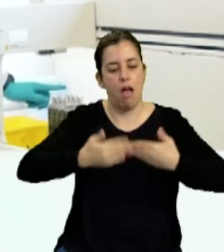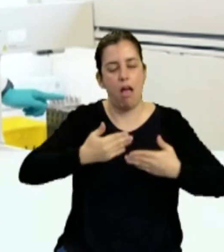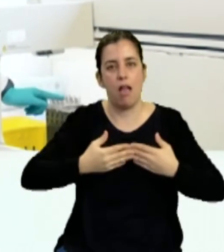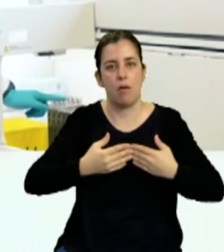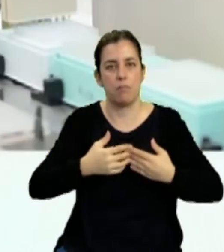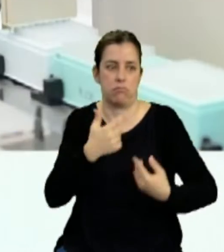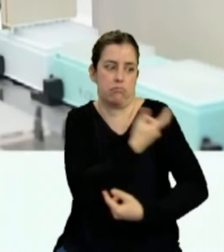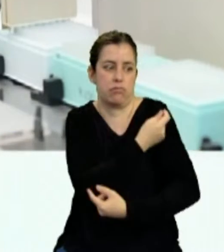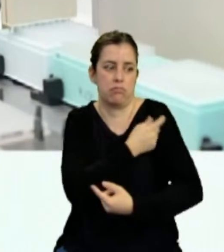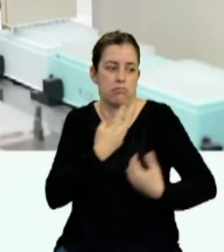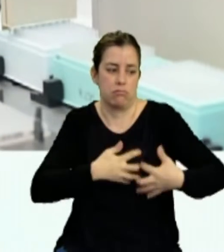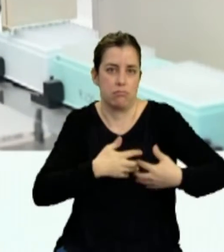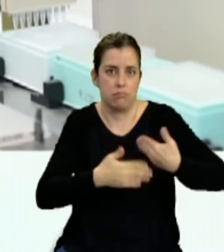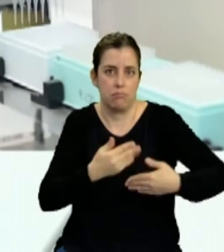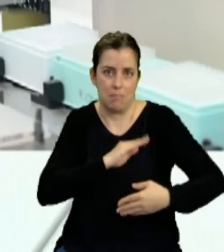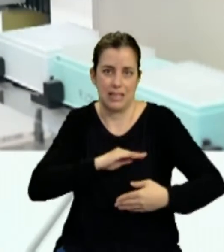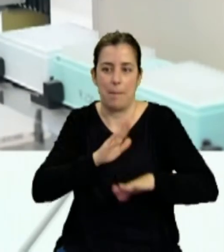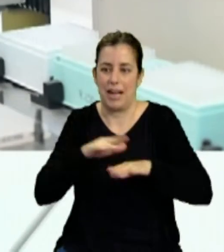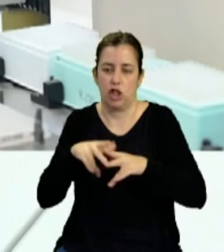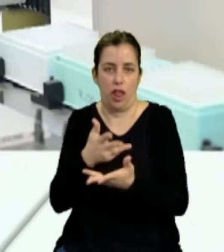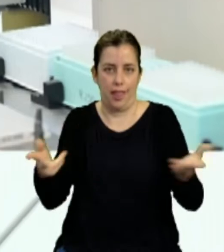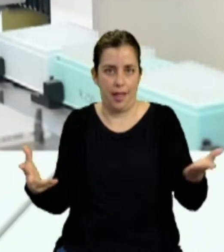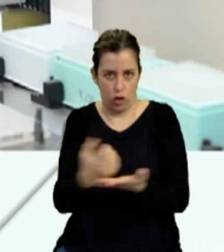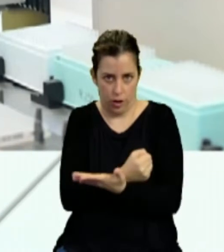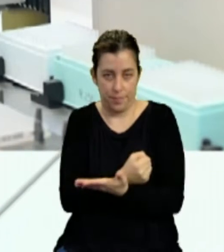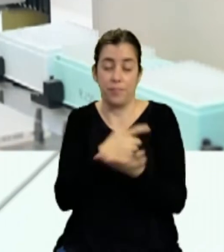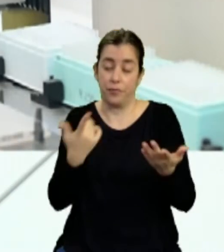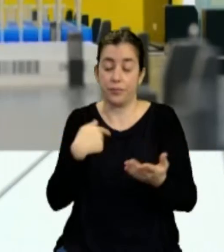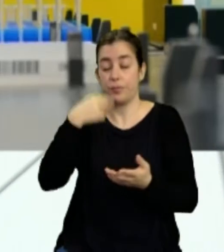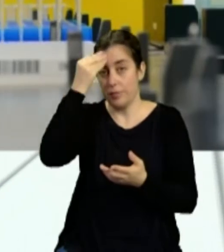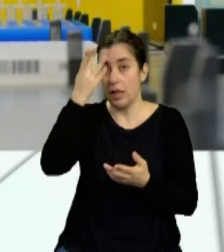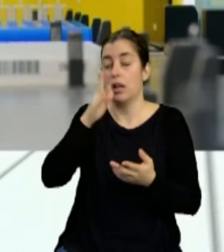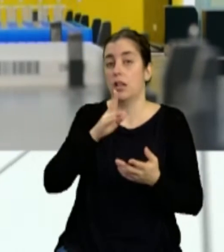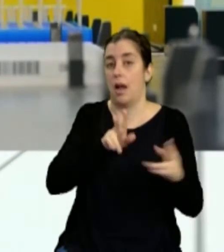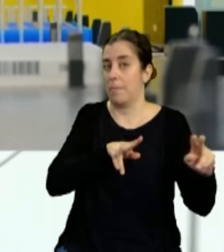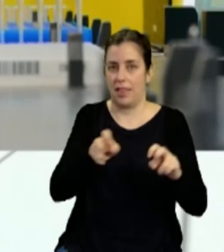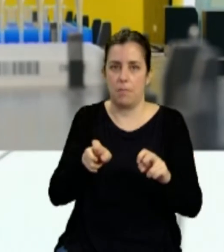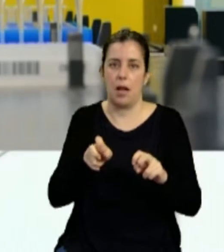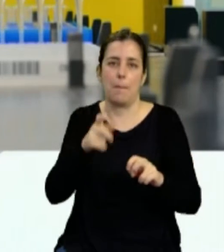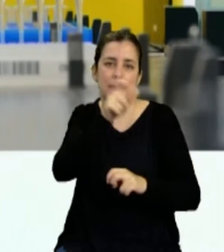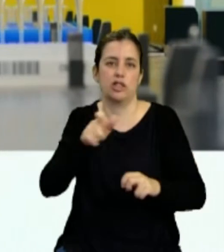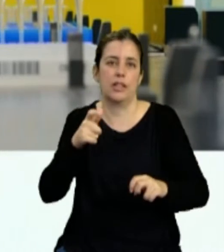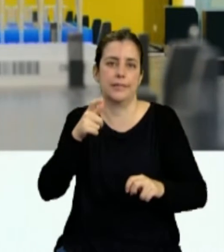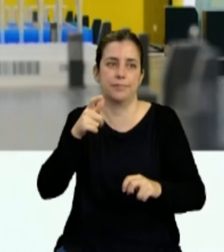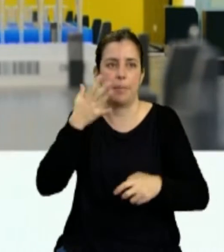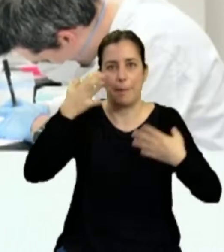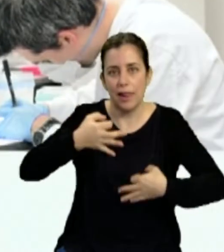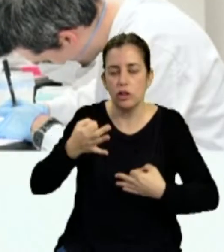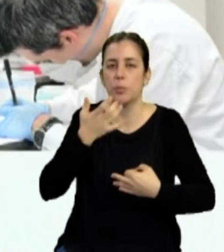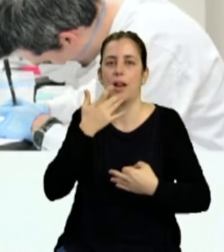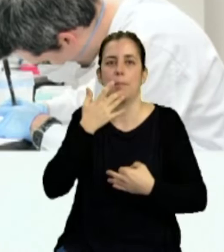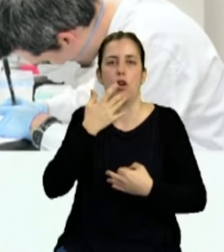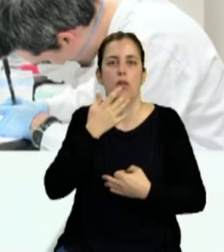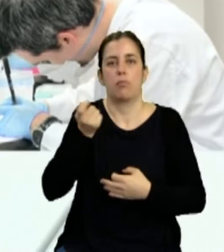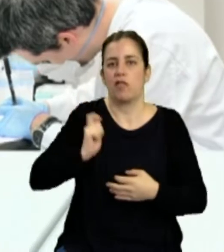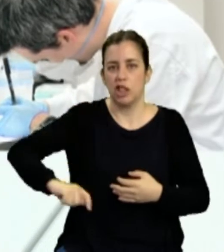Pero también es cierto que primero se vacunará seguramente a la población de riesgo, personal sanitario, es decir, la gente que necesita más protección, y eso